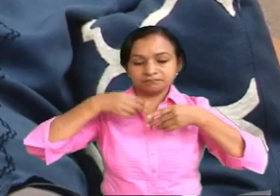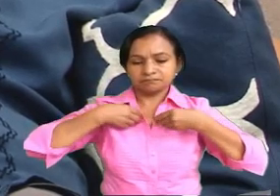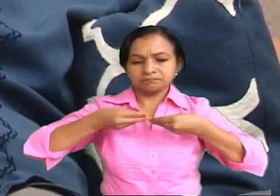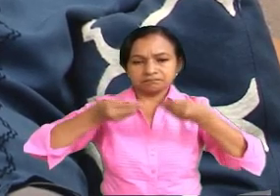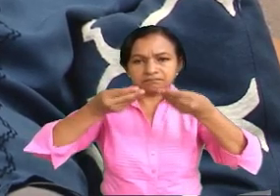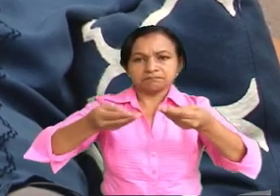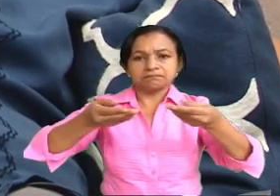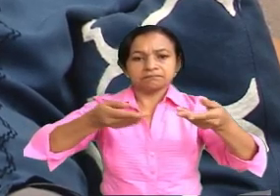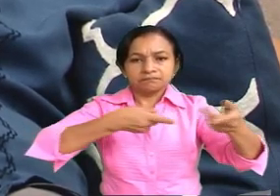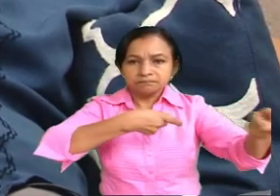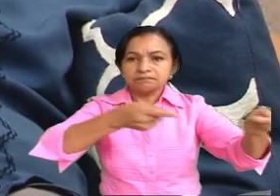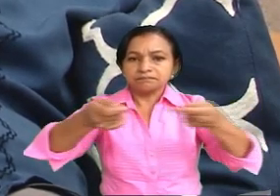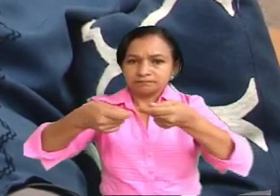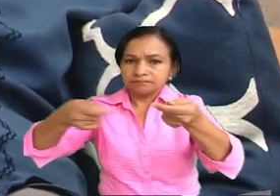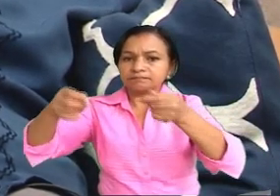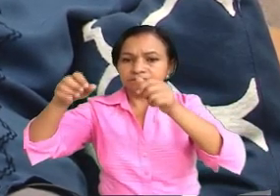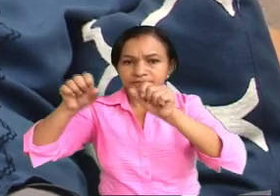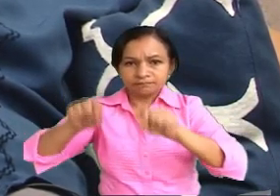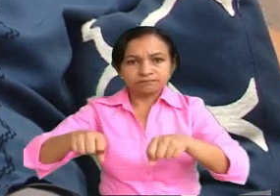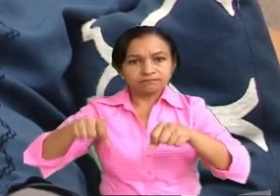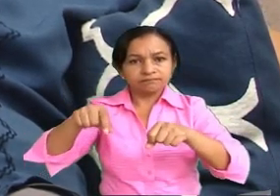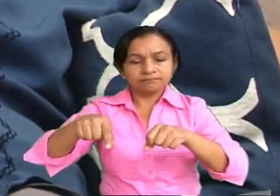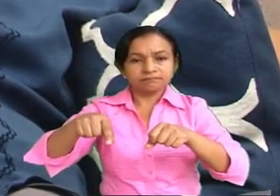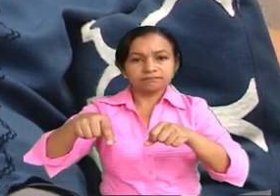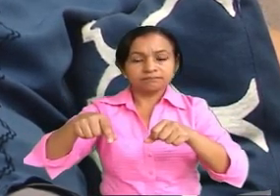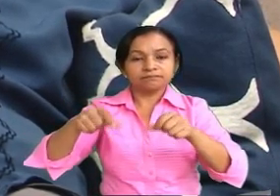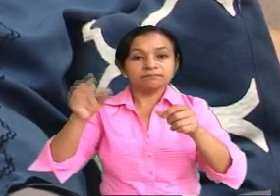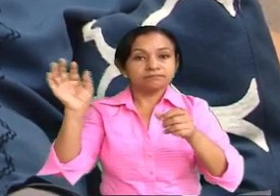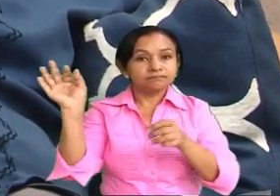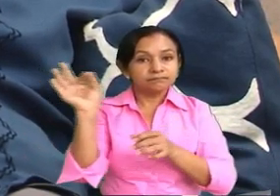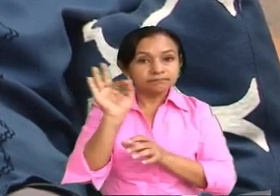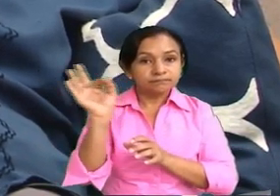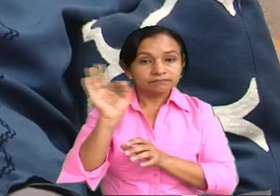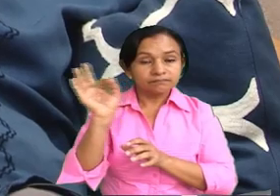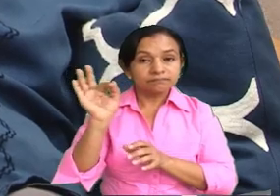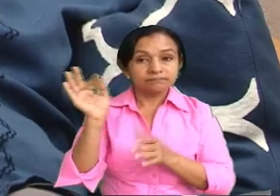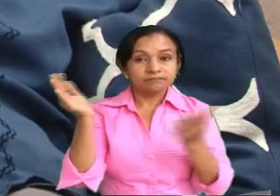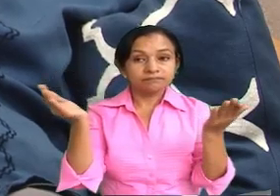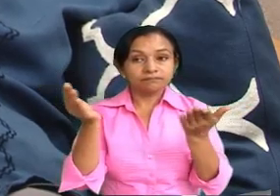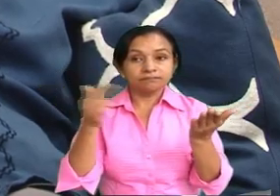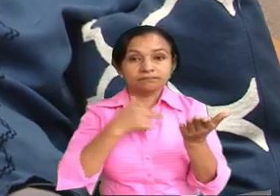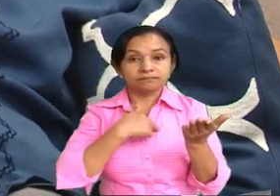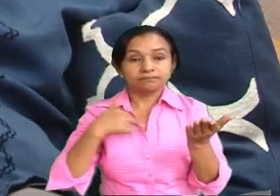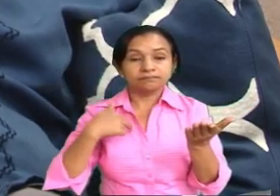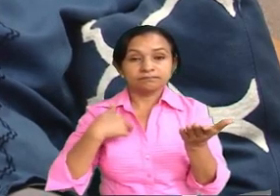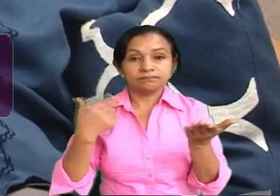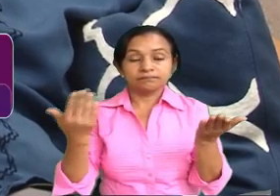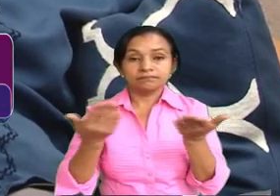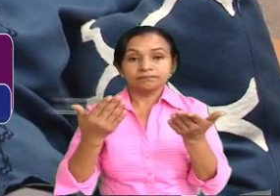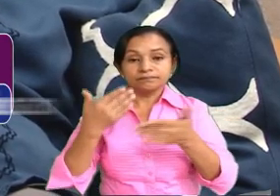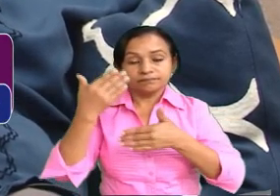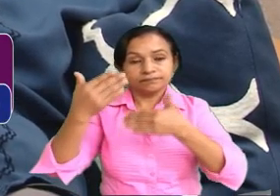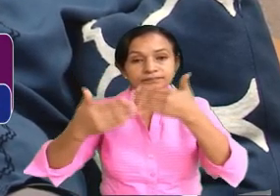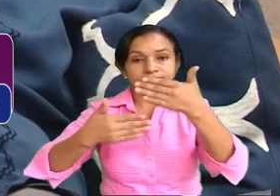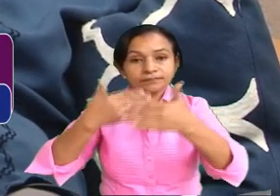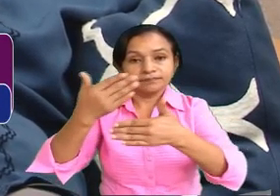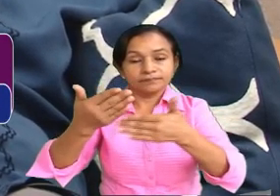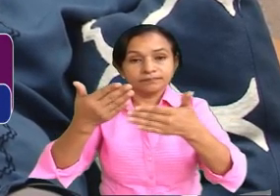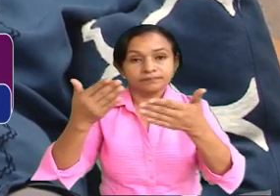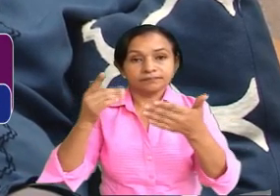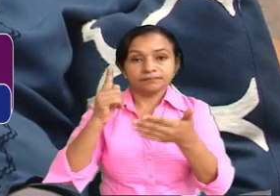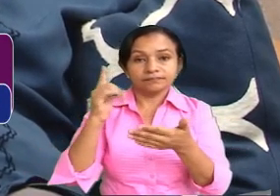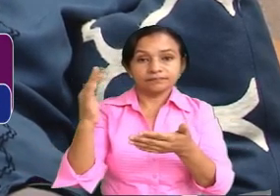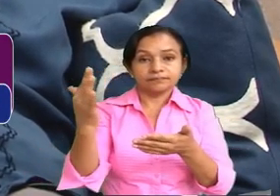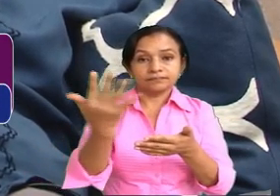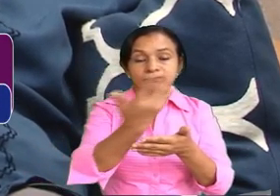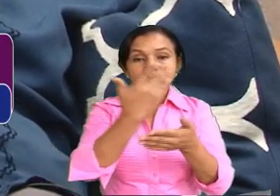producto a vender. Eso es una manera también, ¿verdad?, de que vamos rompiendo todo lo que